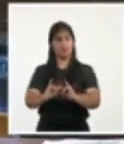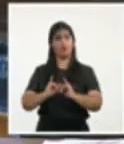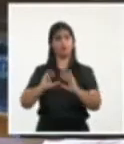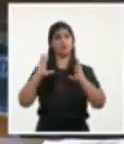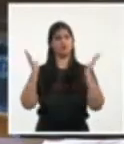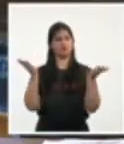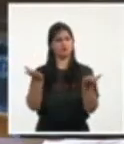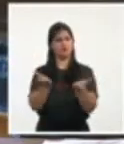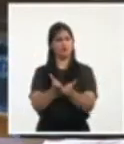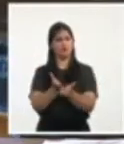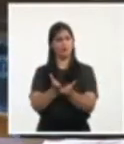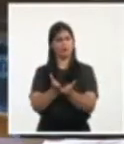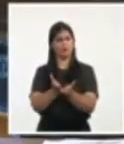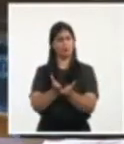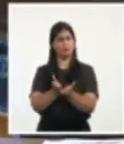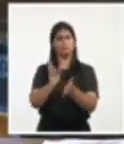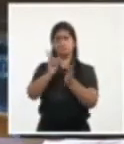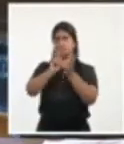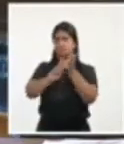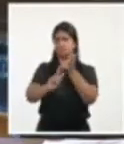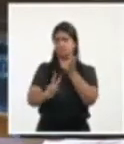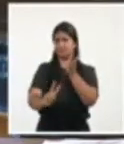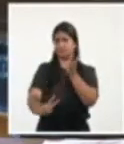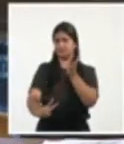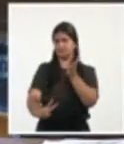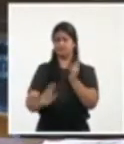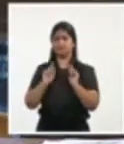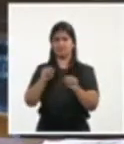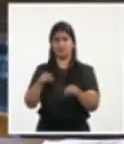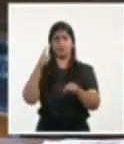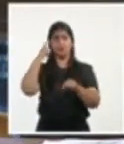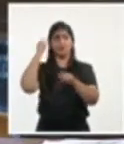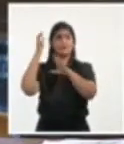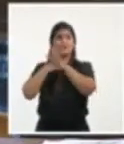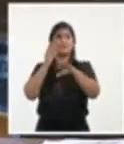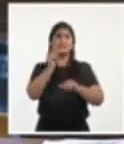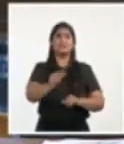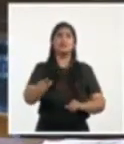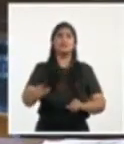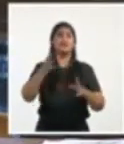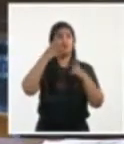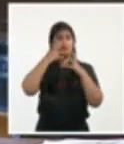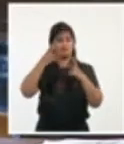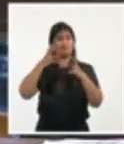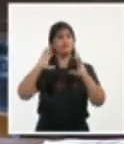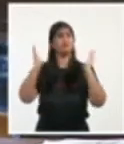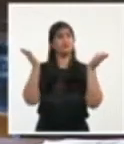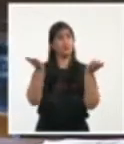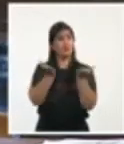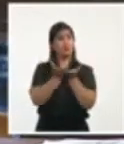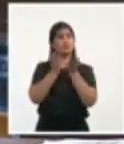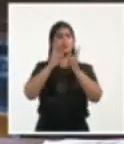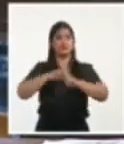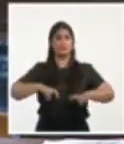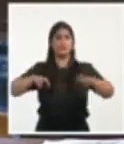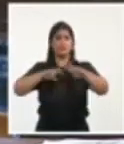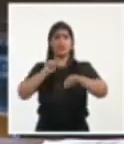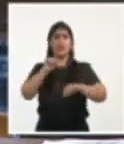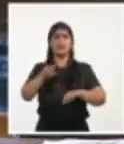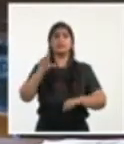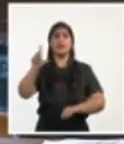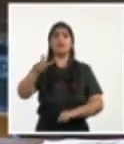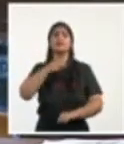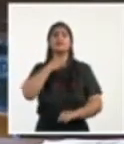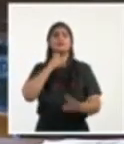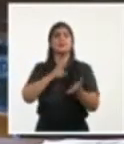de referencia algunas declaraciones de científicos importantes del mundo, sugieren que esta cepa Delta se asocia con